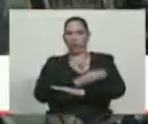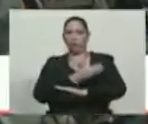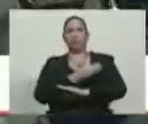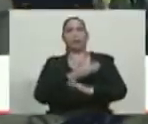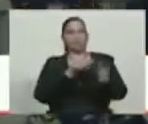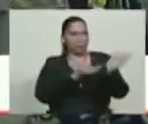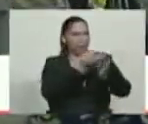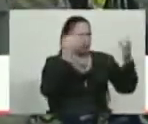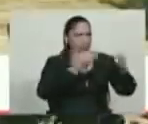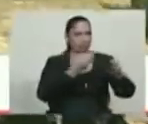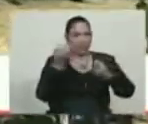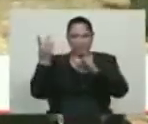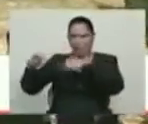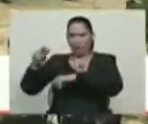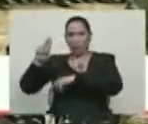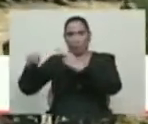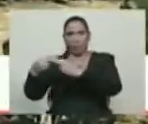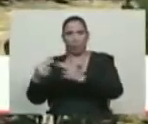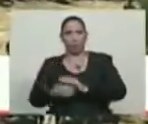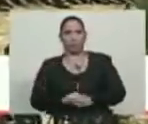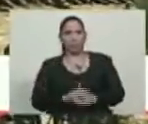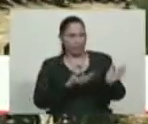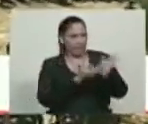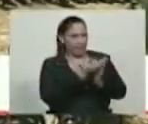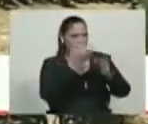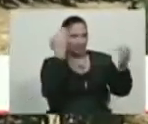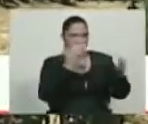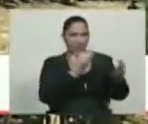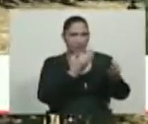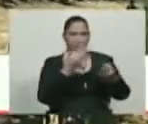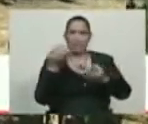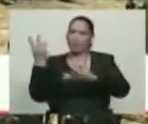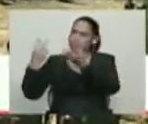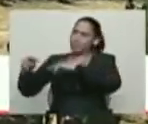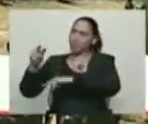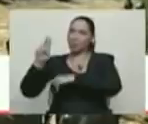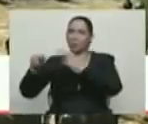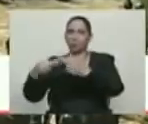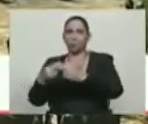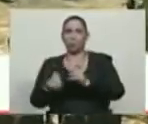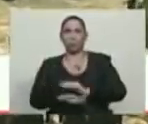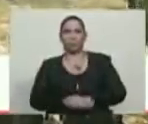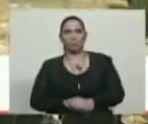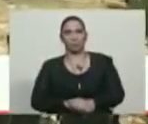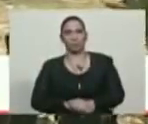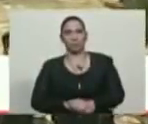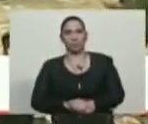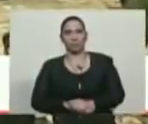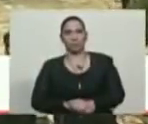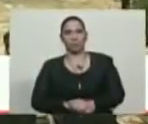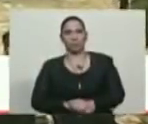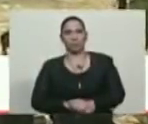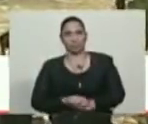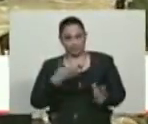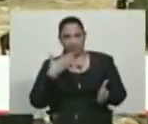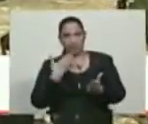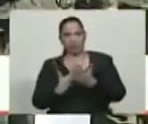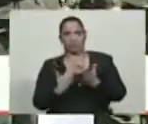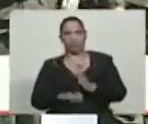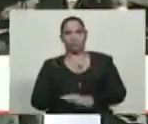siempre! ¡Traidores nunca! ¡Leales siempre! ¡Traidores nunca! Comandante jefe.